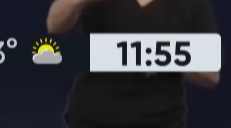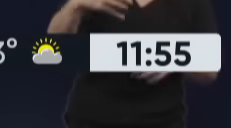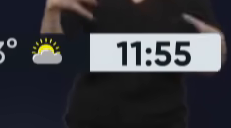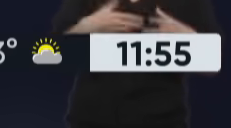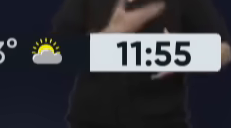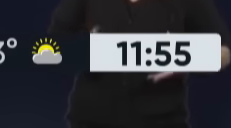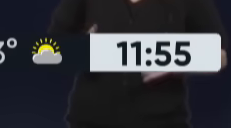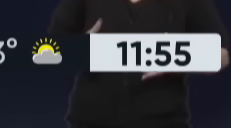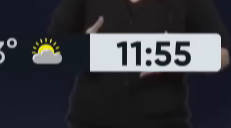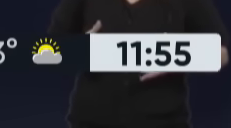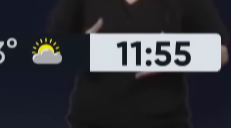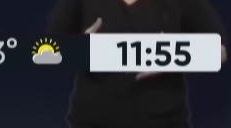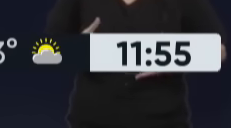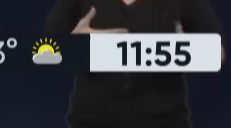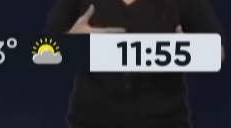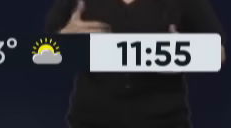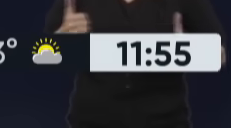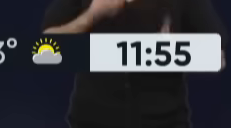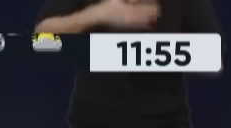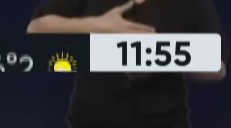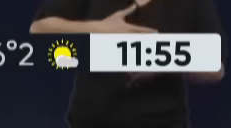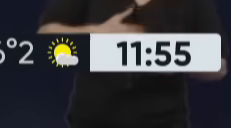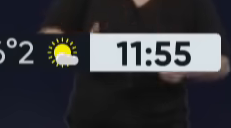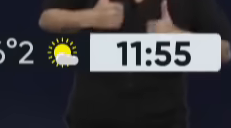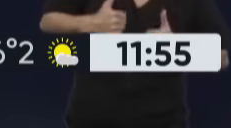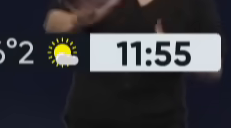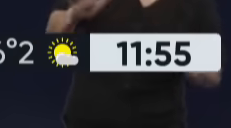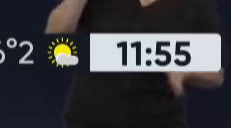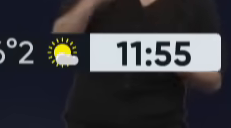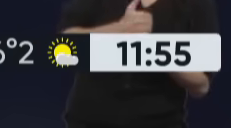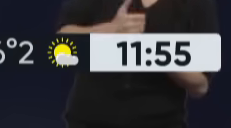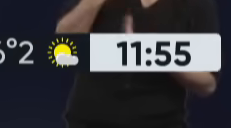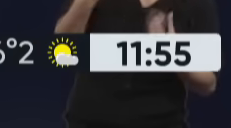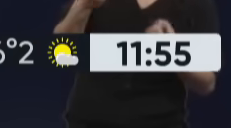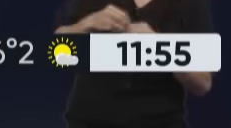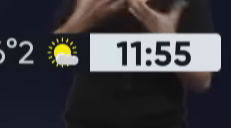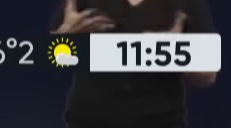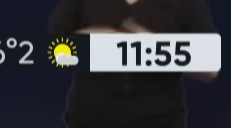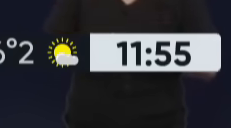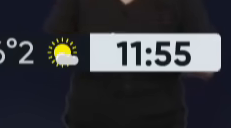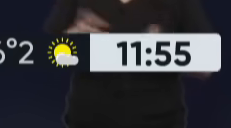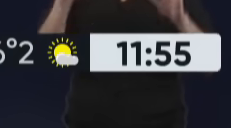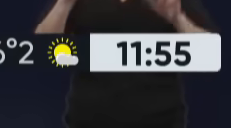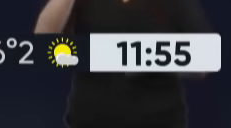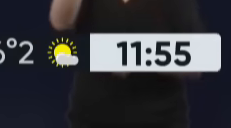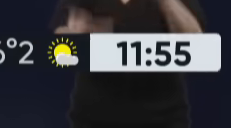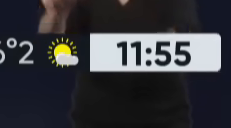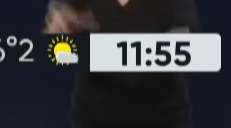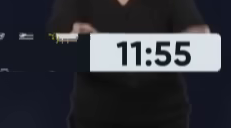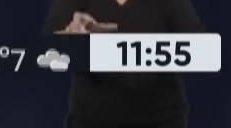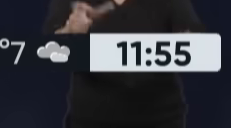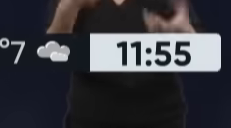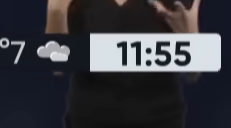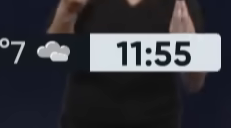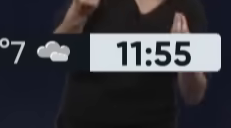que finalmente los argentinos pierdan el temor a que haya un Estado voraz que se le